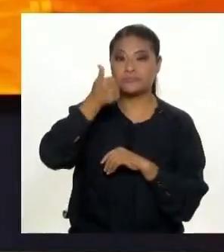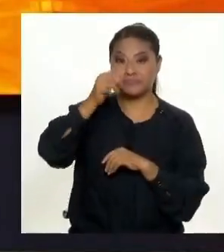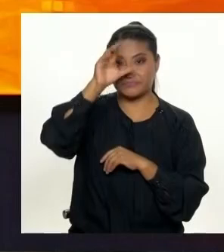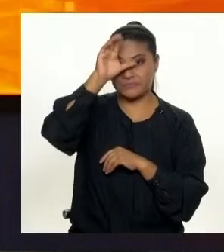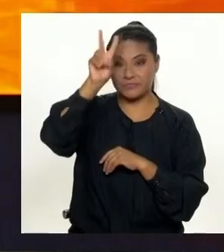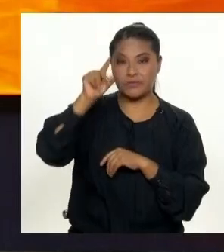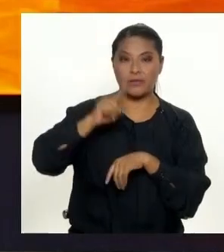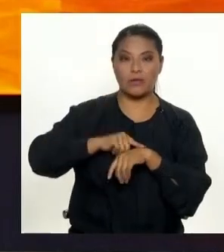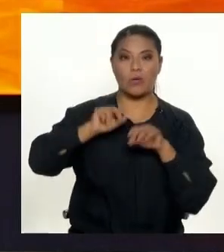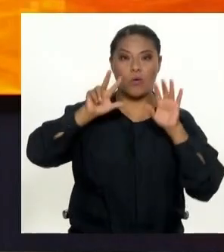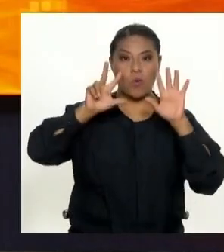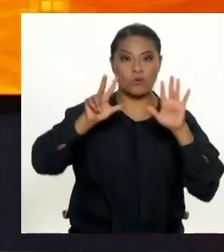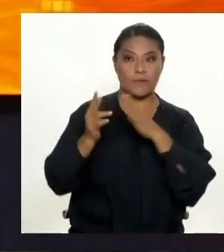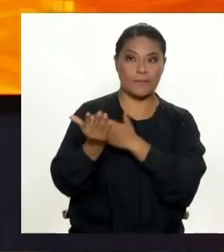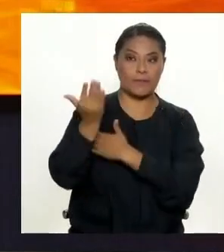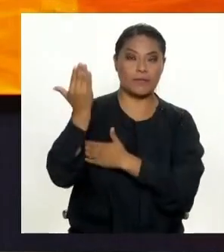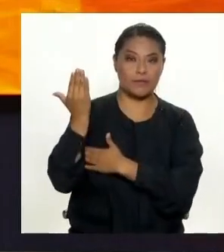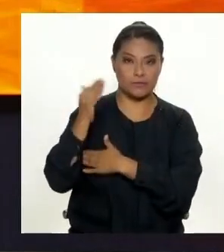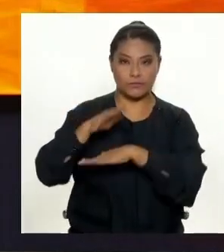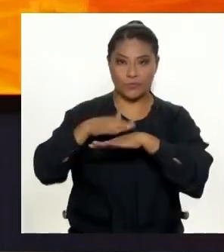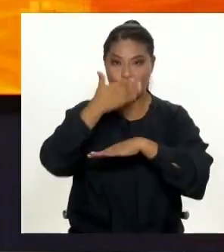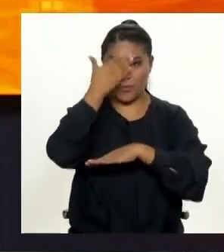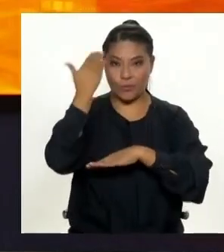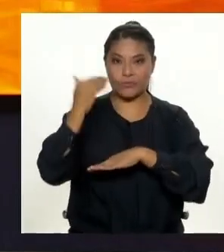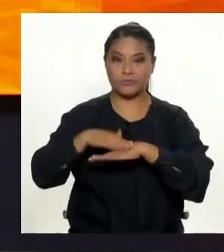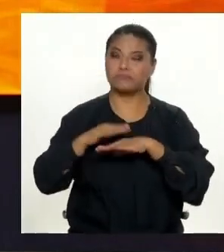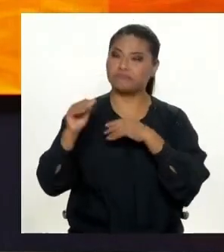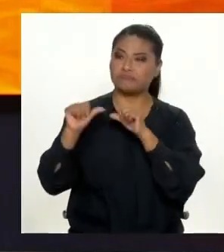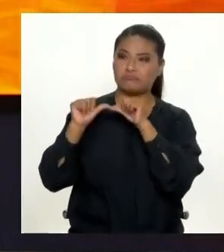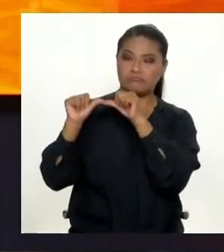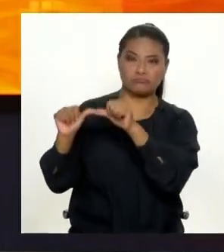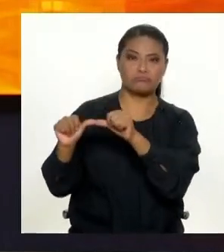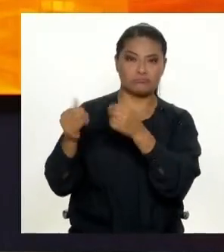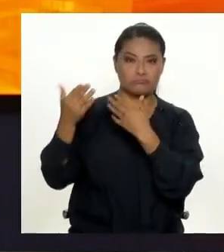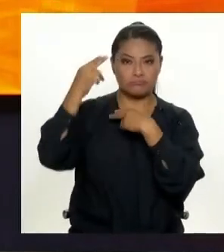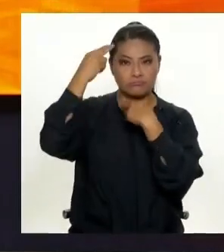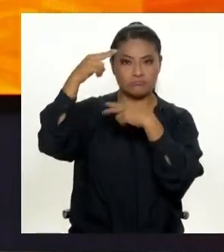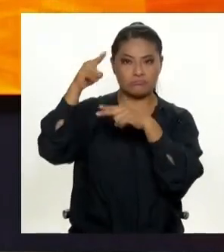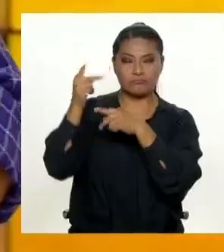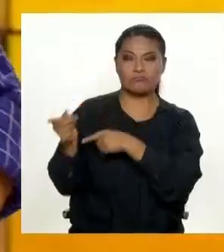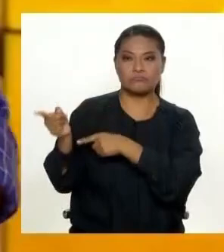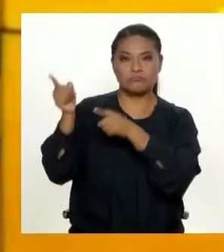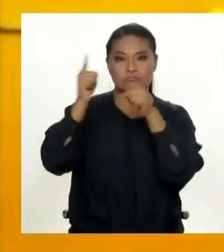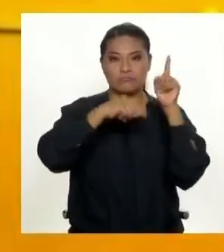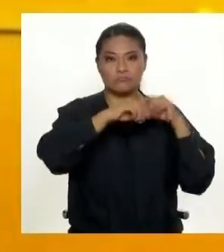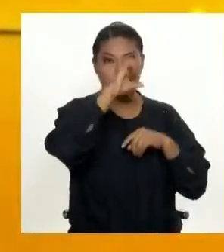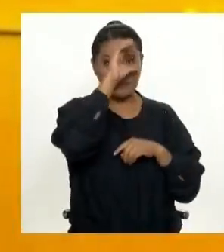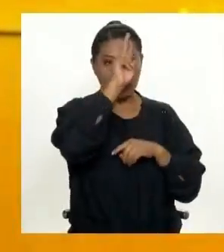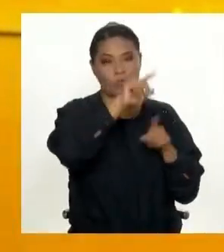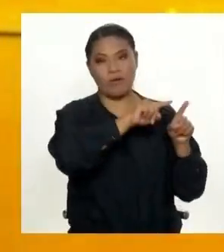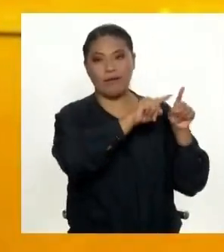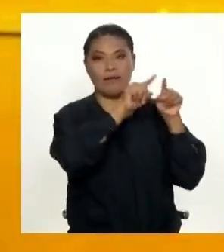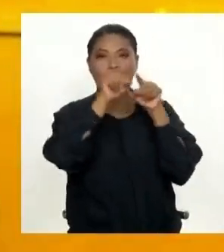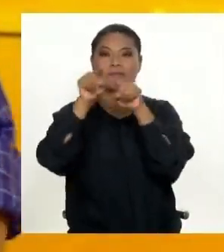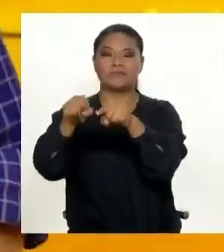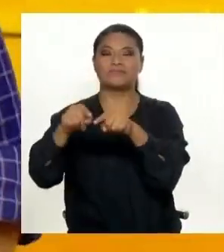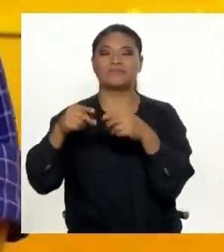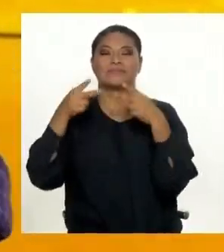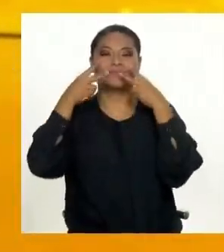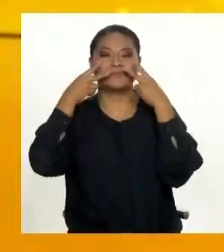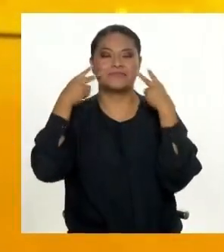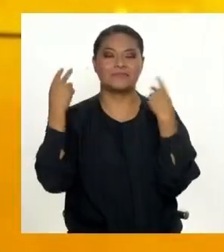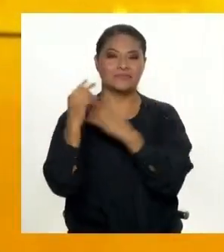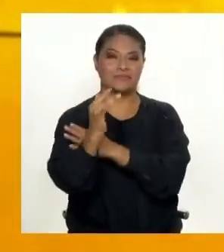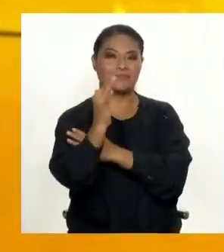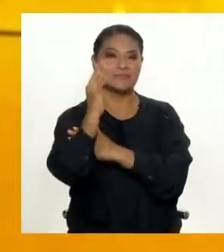8 de la mañana, no lo olvide. Pero nosotros vamos a seguir con las noticias y del Cusco nos vamos para la selva, señores. Ya está